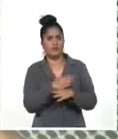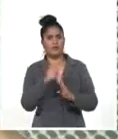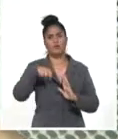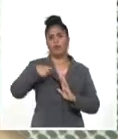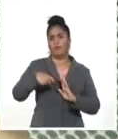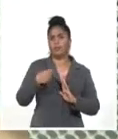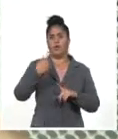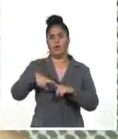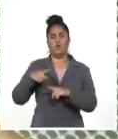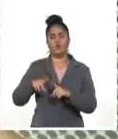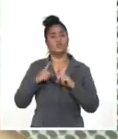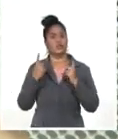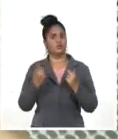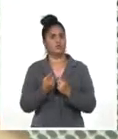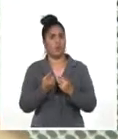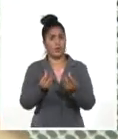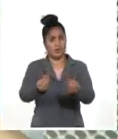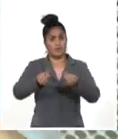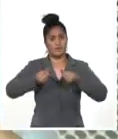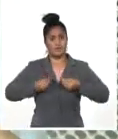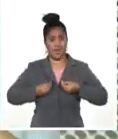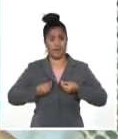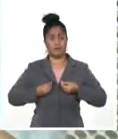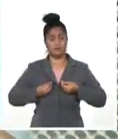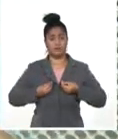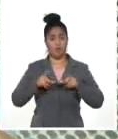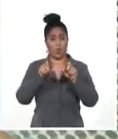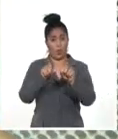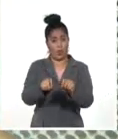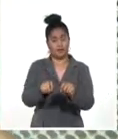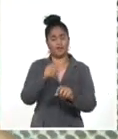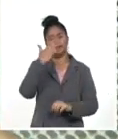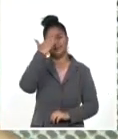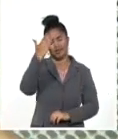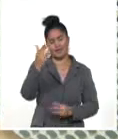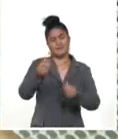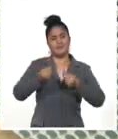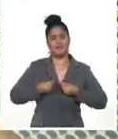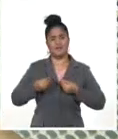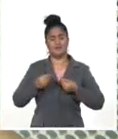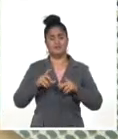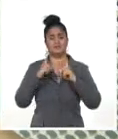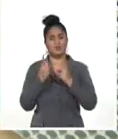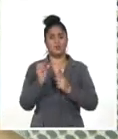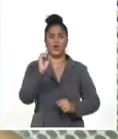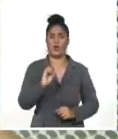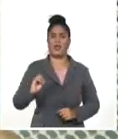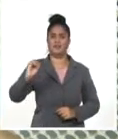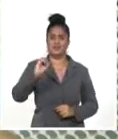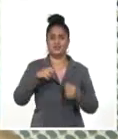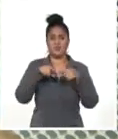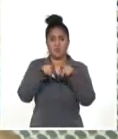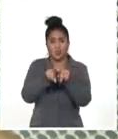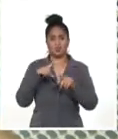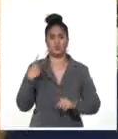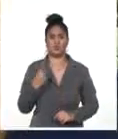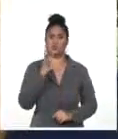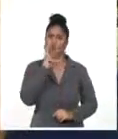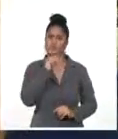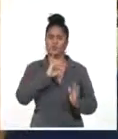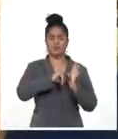son brindados por los emprendimientos. Entonces agradecemos a todas las marcas que se nos unen en este bonito